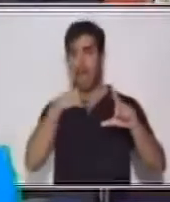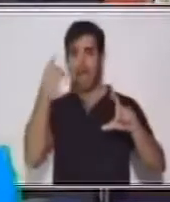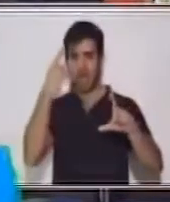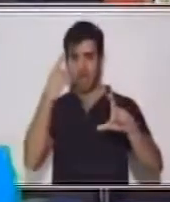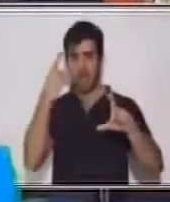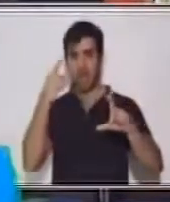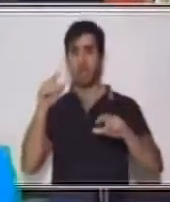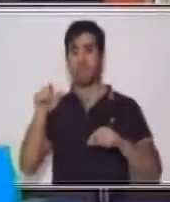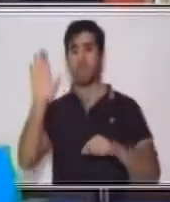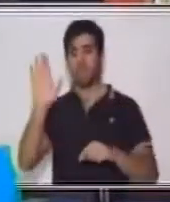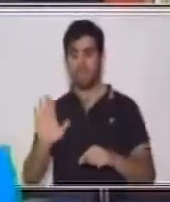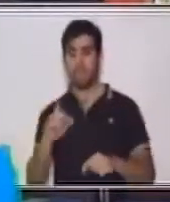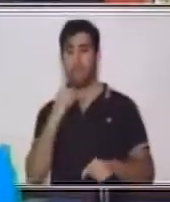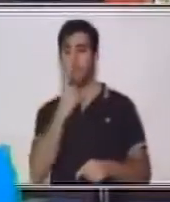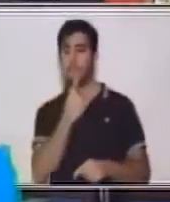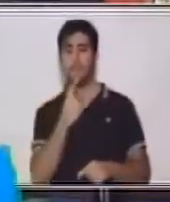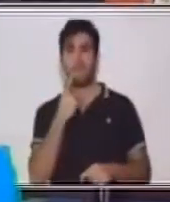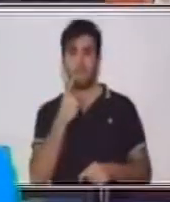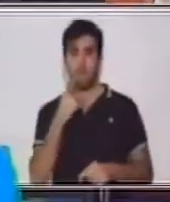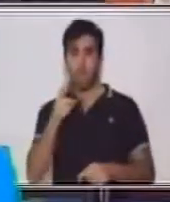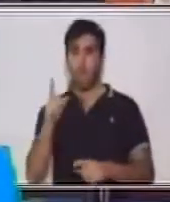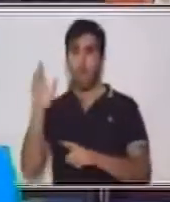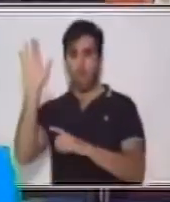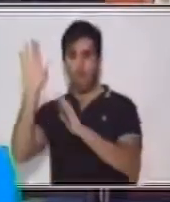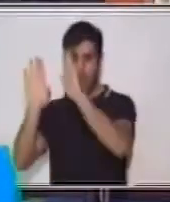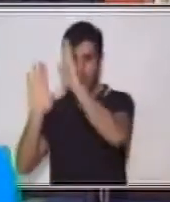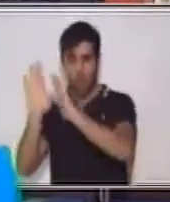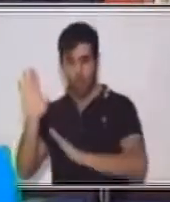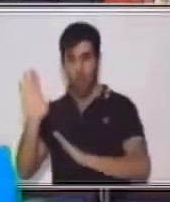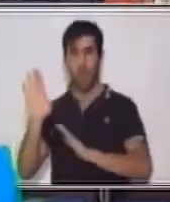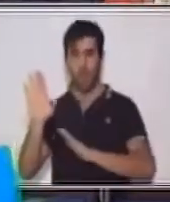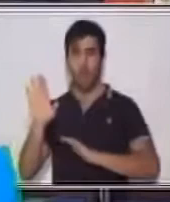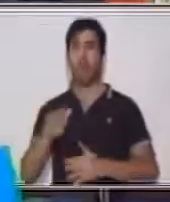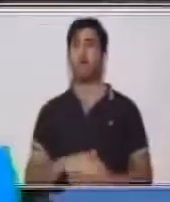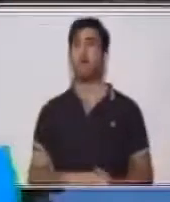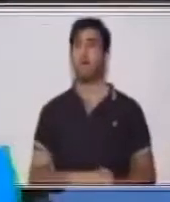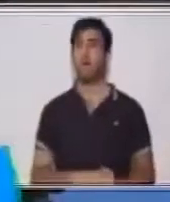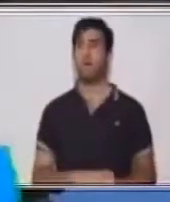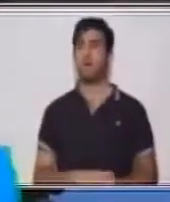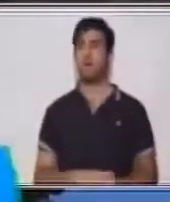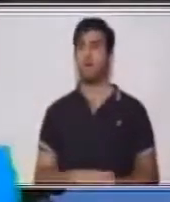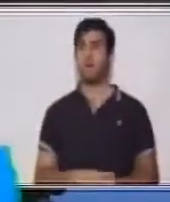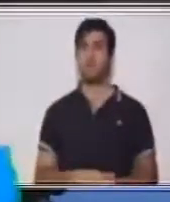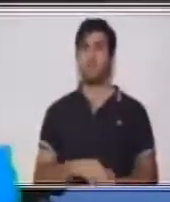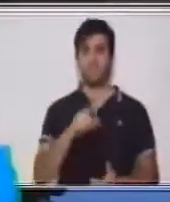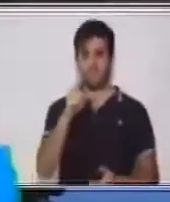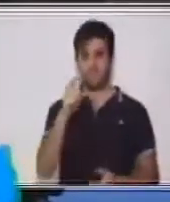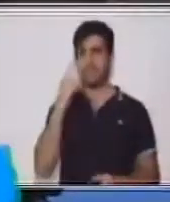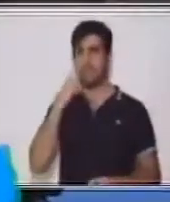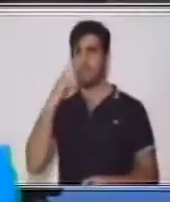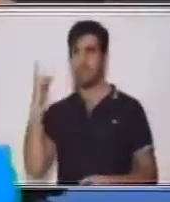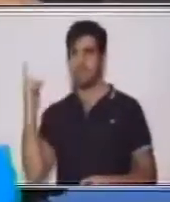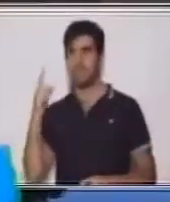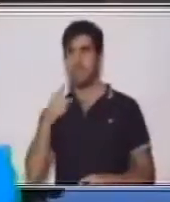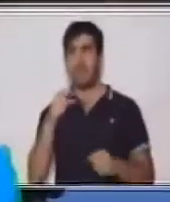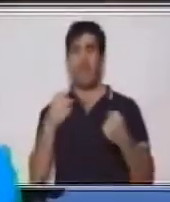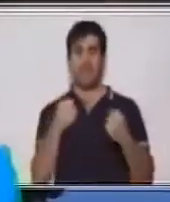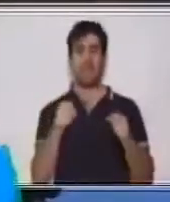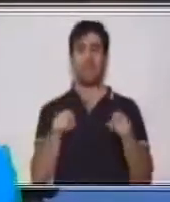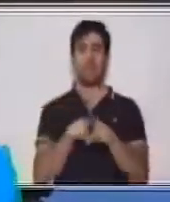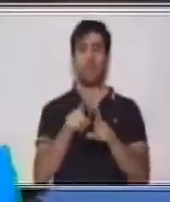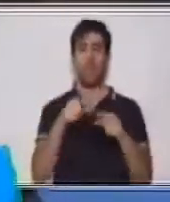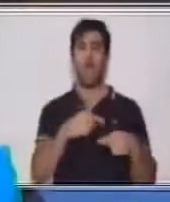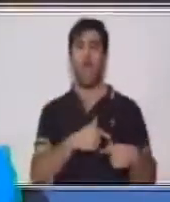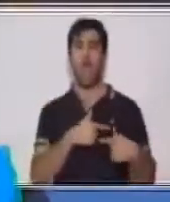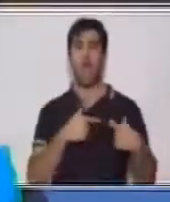vamos a formar la boquita? Le vamos a cortar aquí un poquito y le vamos a hacer como que fuera un corazón y